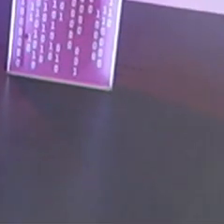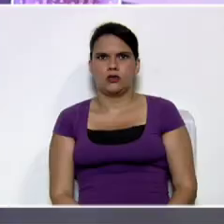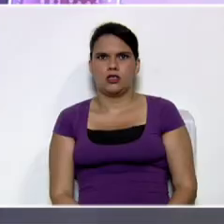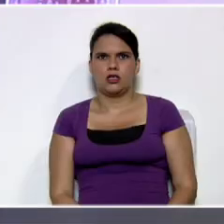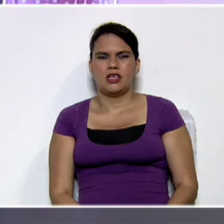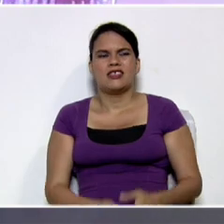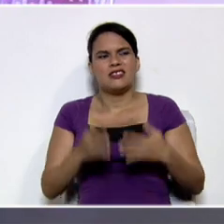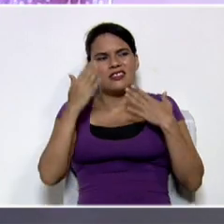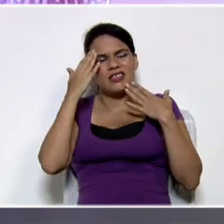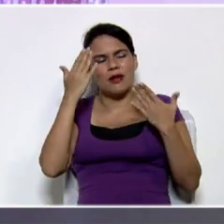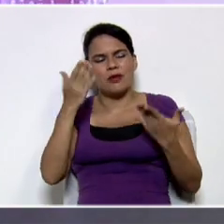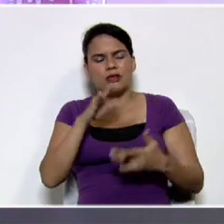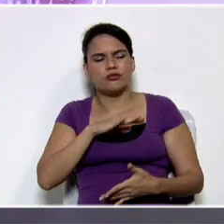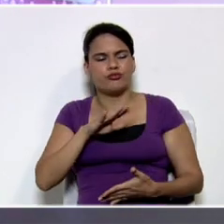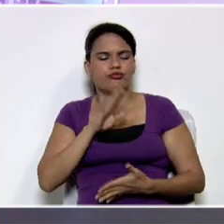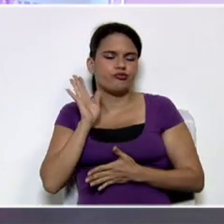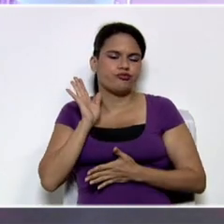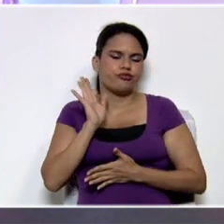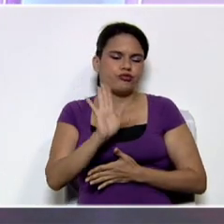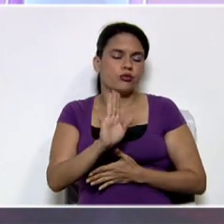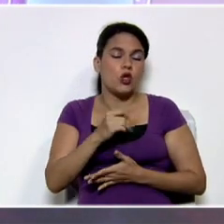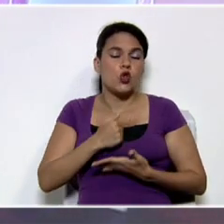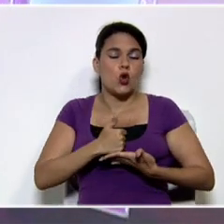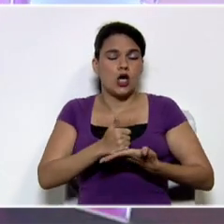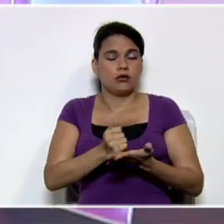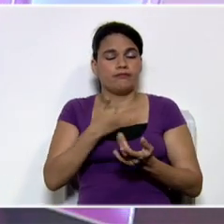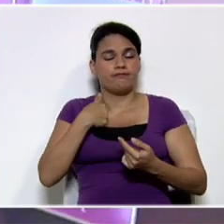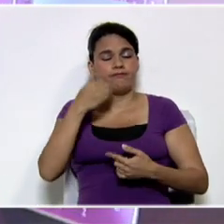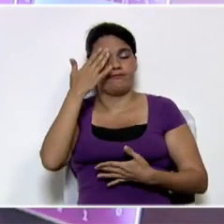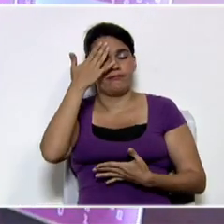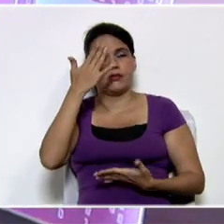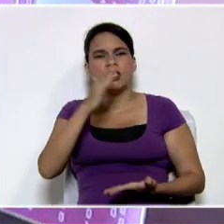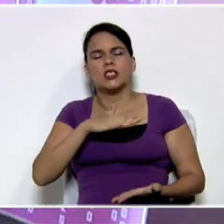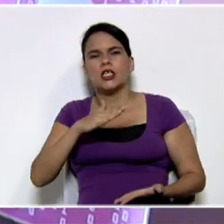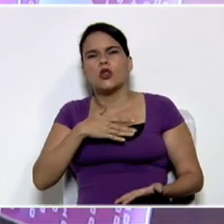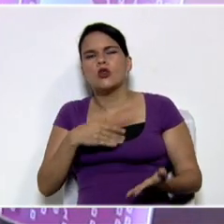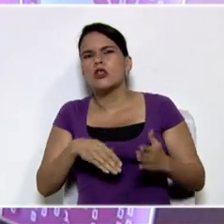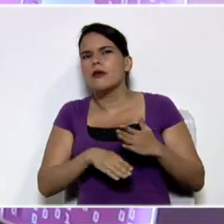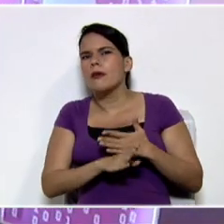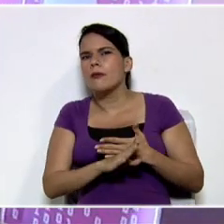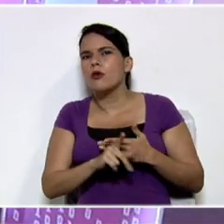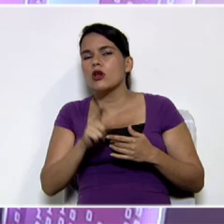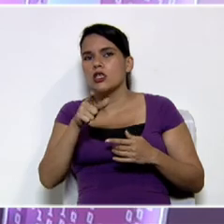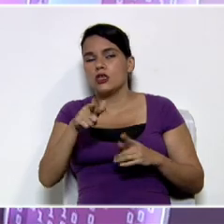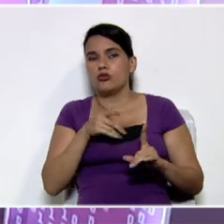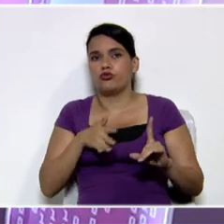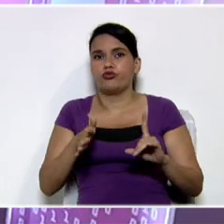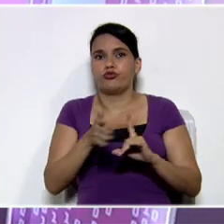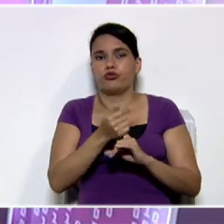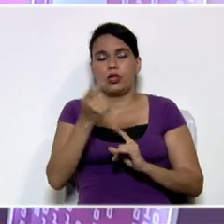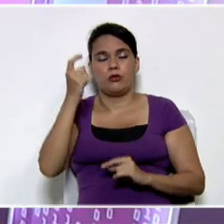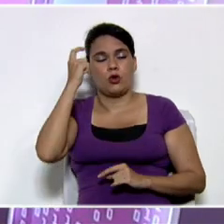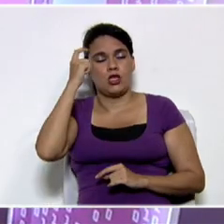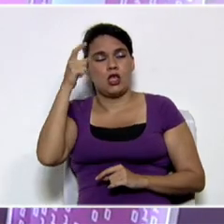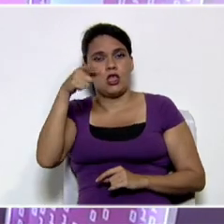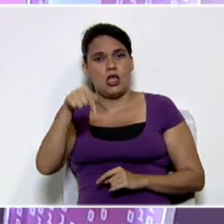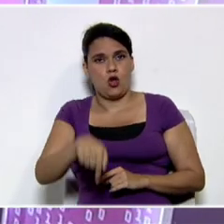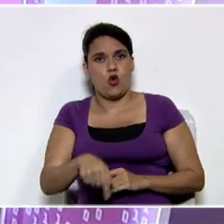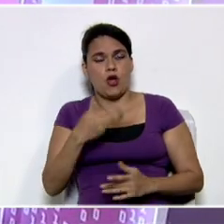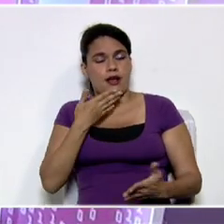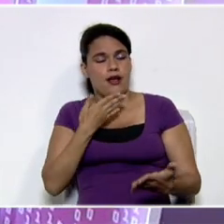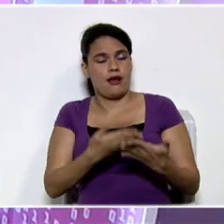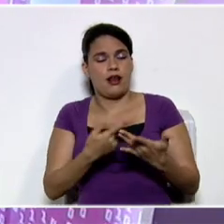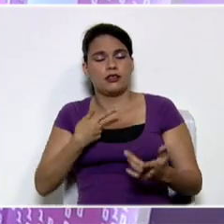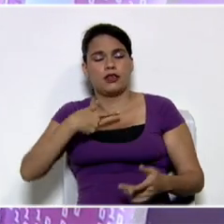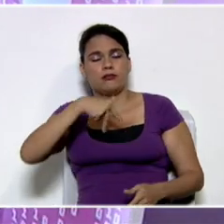Saber de dónde vinimos nos ayuda a saber hacia dónde vamos, y eso lo logramos el día de hoy gracias a nuestra